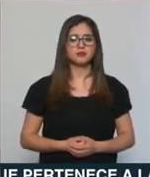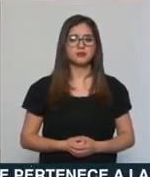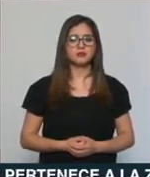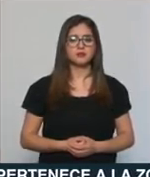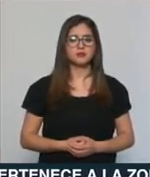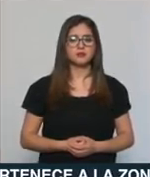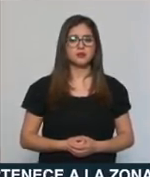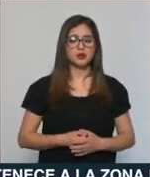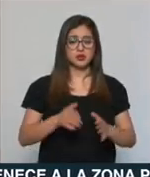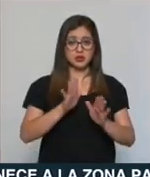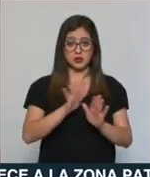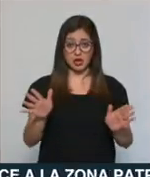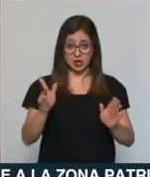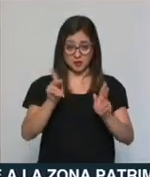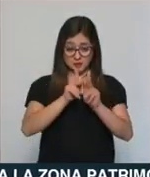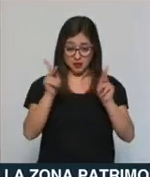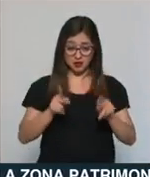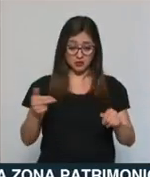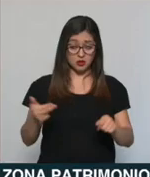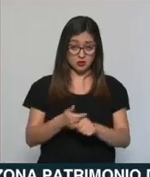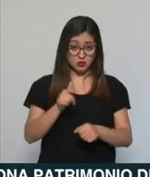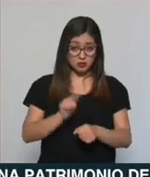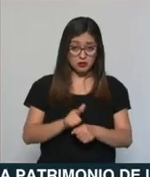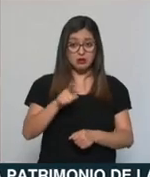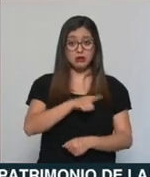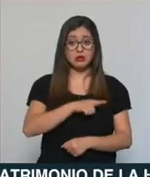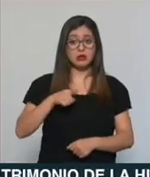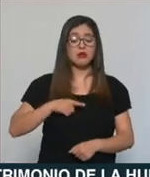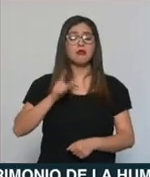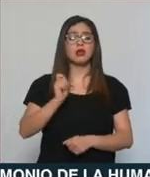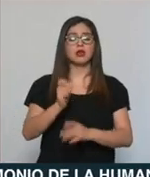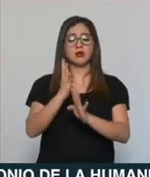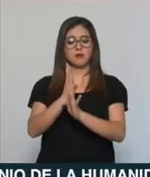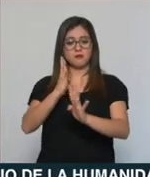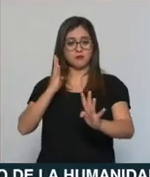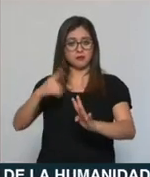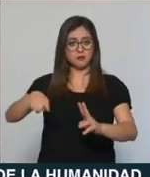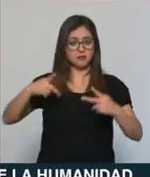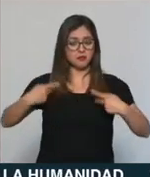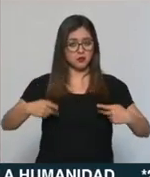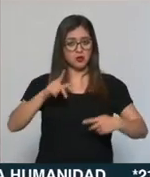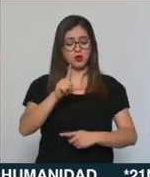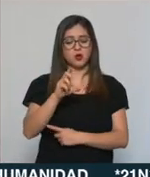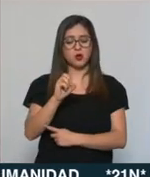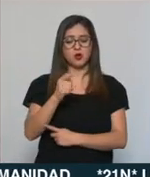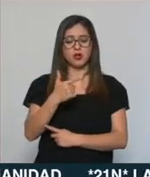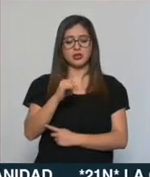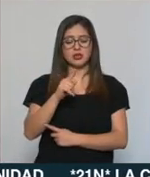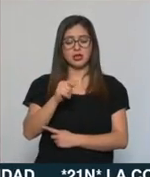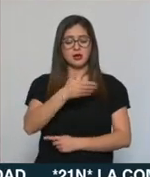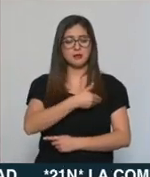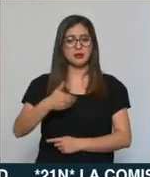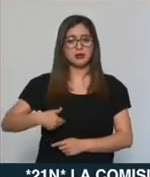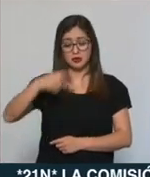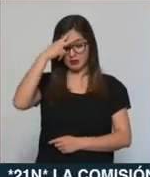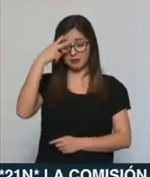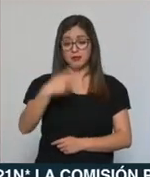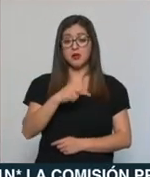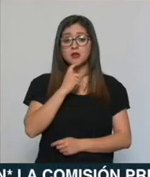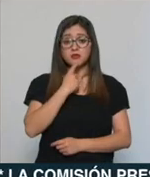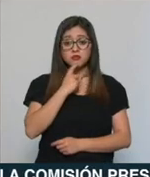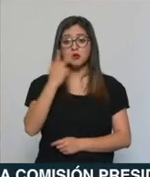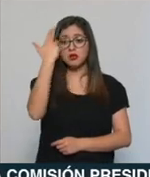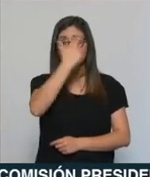Al llegar a Palacio Nacional, lo primero que tenemos que realizar es una fila en donde el personal de logística del presidente Andrés Manuel López Obrador nos realiza